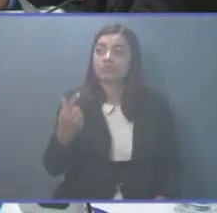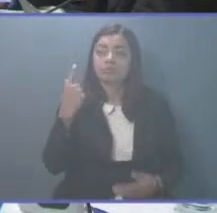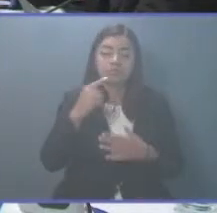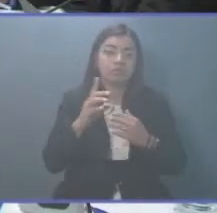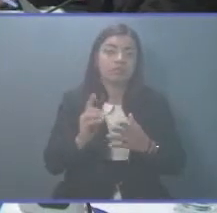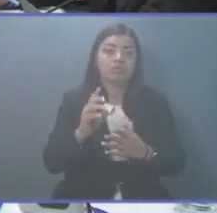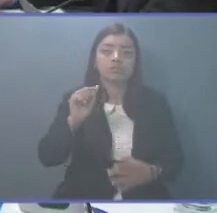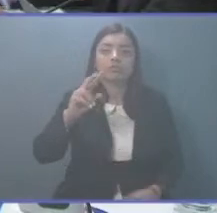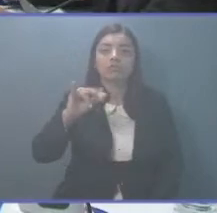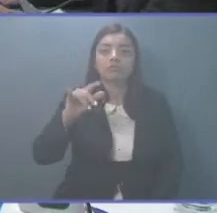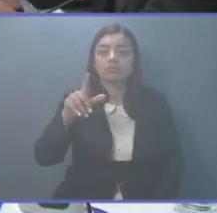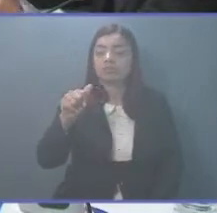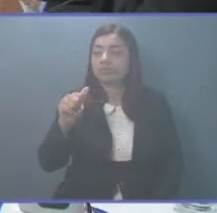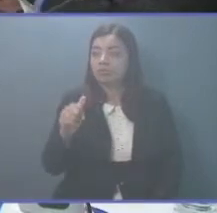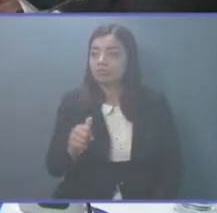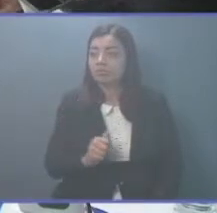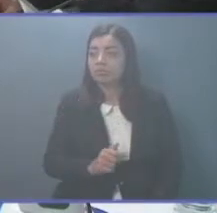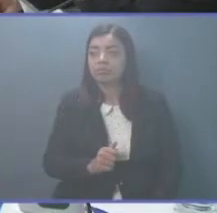Rodrigo Ávila.